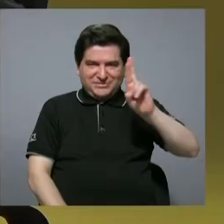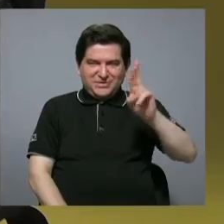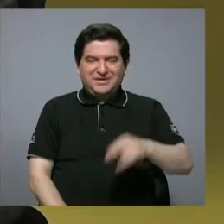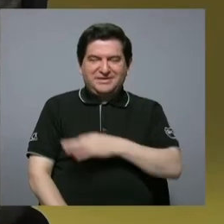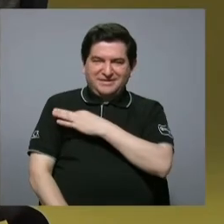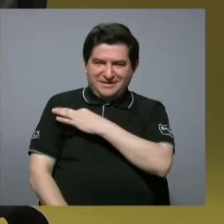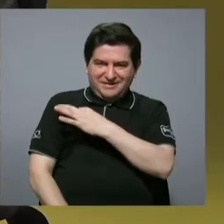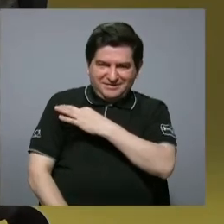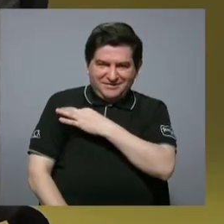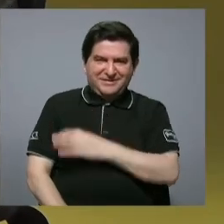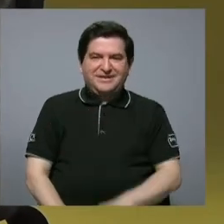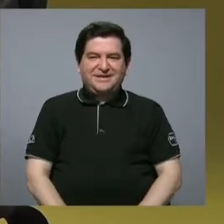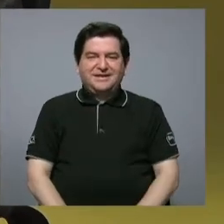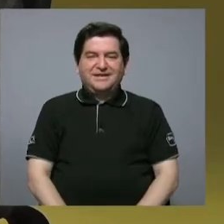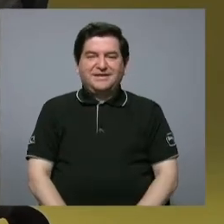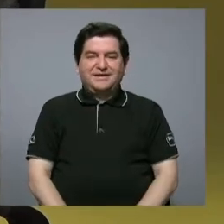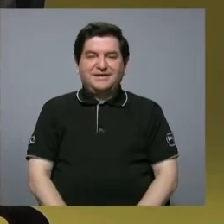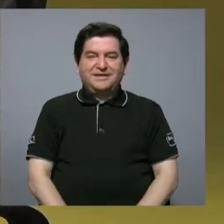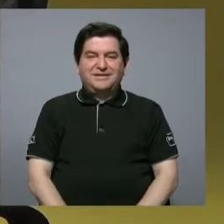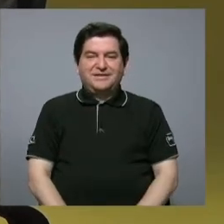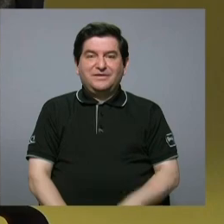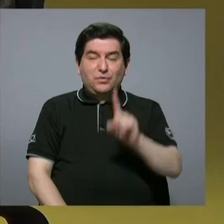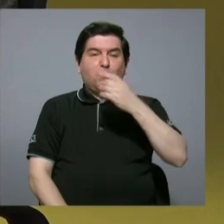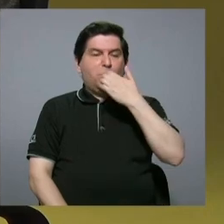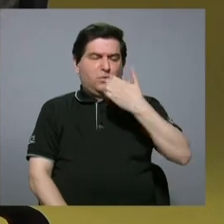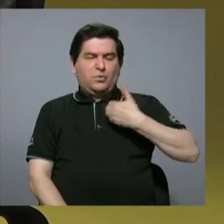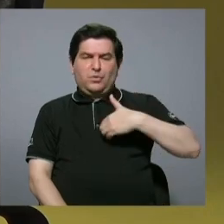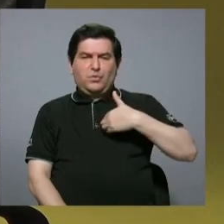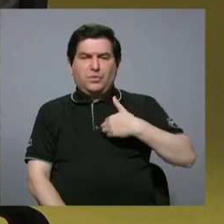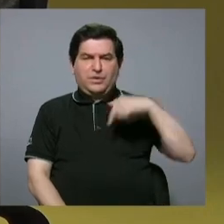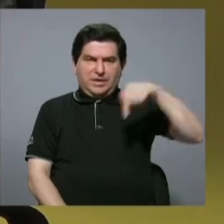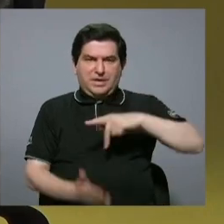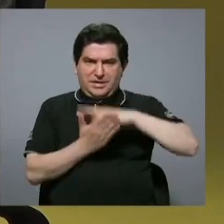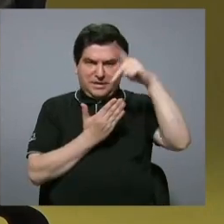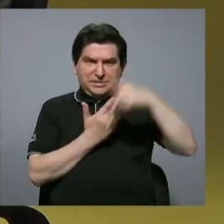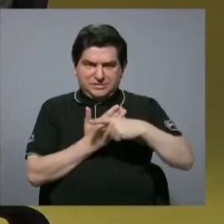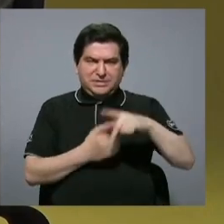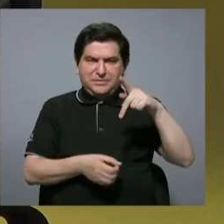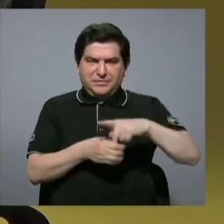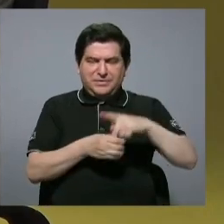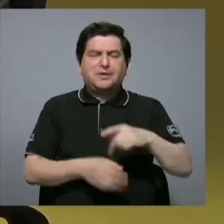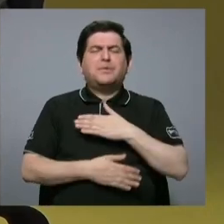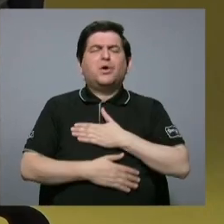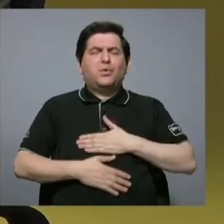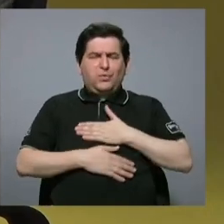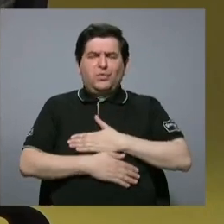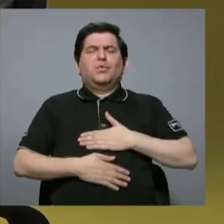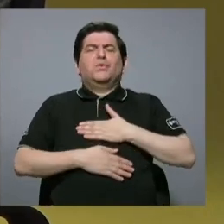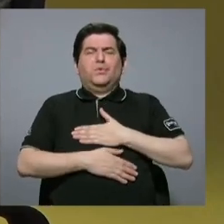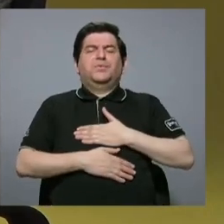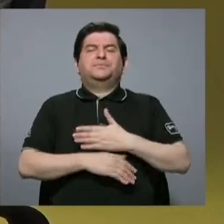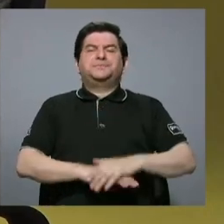invitación. Realmente es un privilegio estar en este programa, que es muy entretenido además.